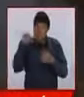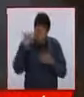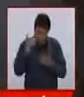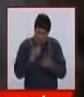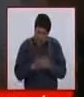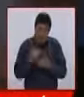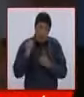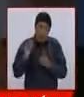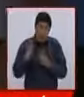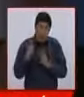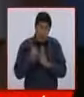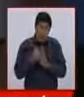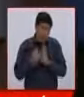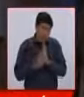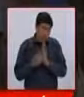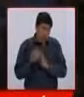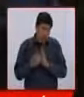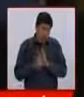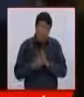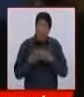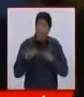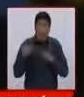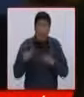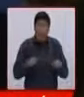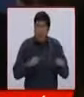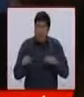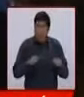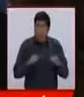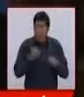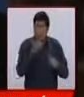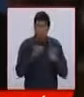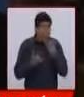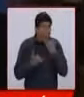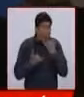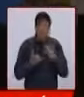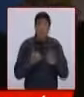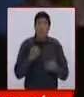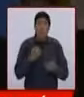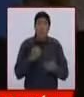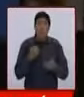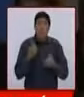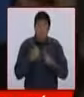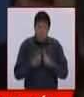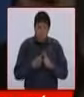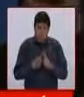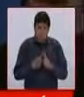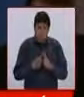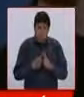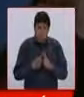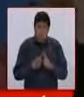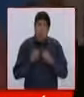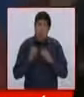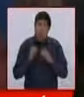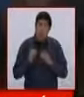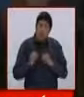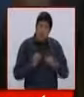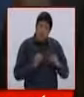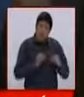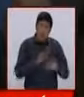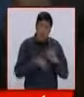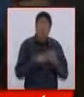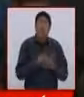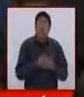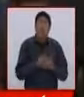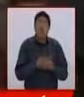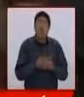su abogado quien ya está tomando las acciones están haciendo la devolución en primera instancia se están organizando porque todo